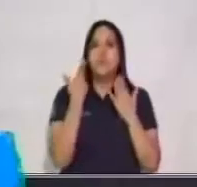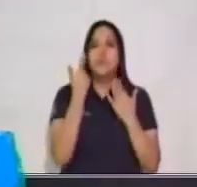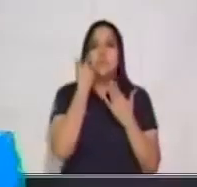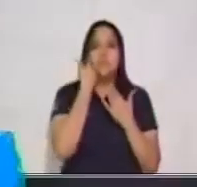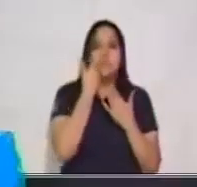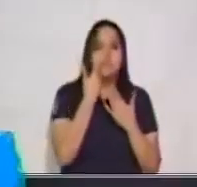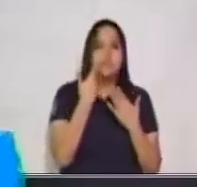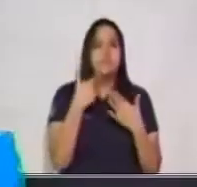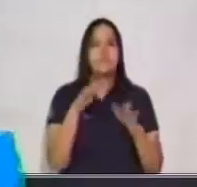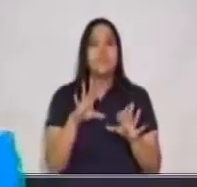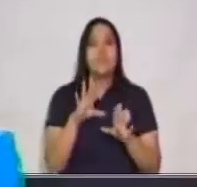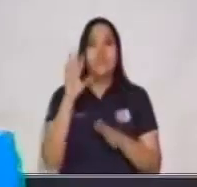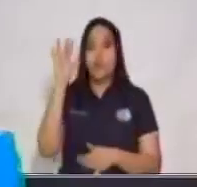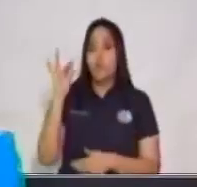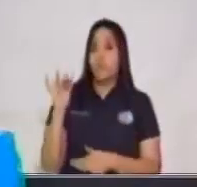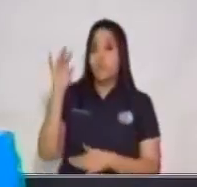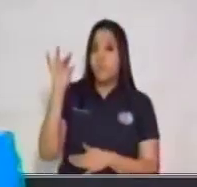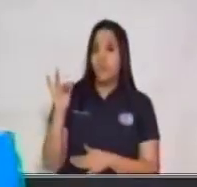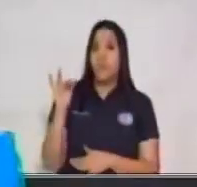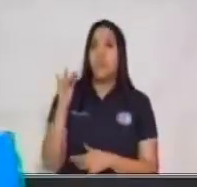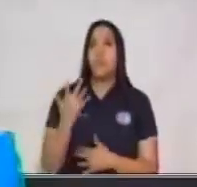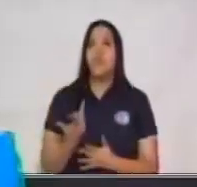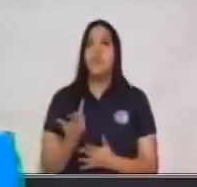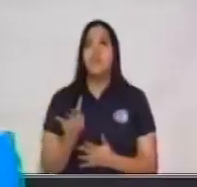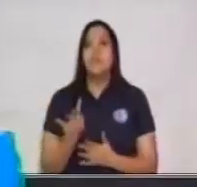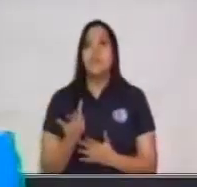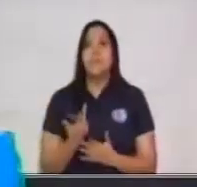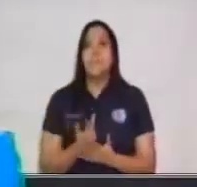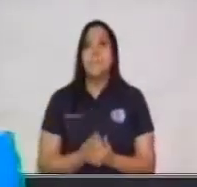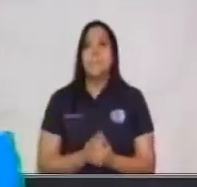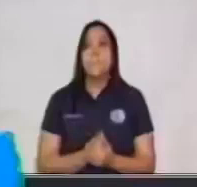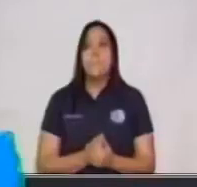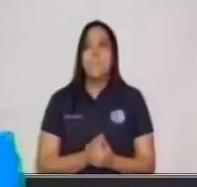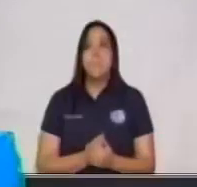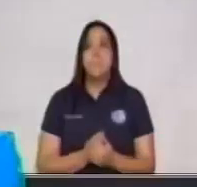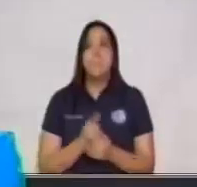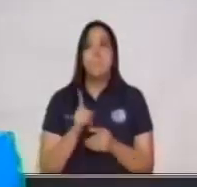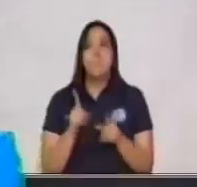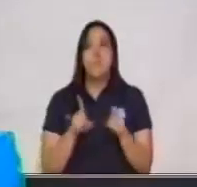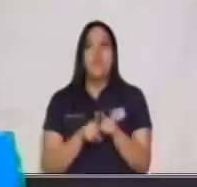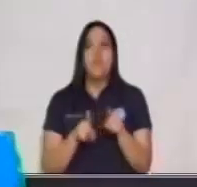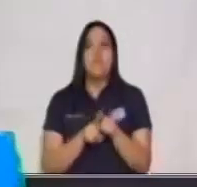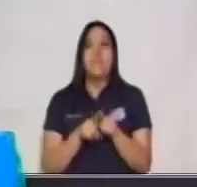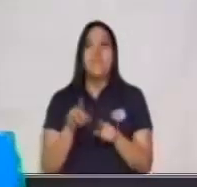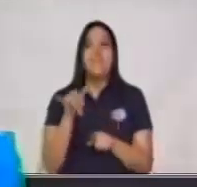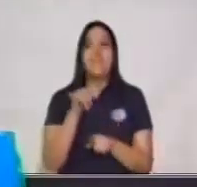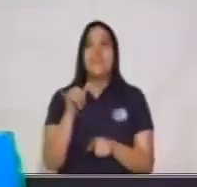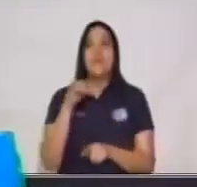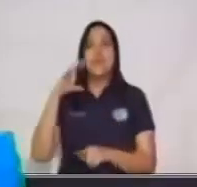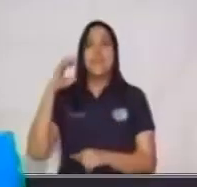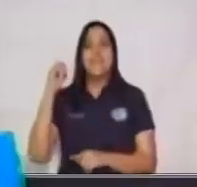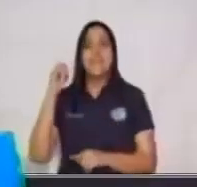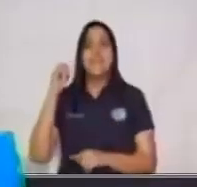vamos a calcular por medio de la calculadora y nos tiene que dar el resultado